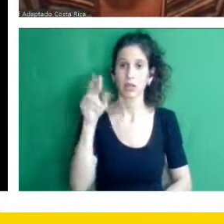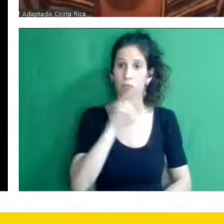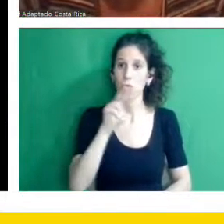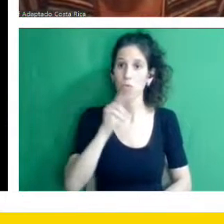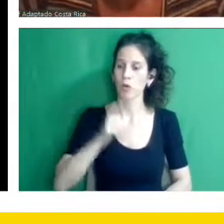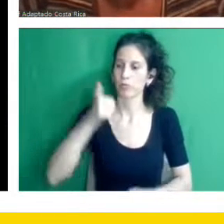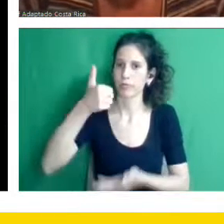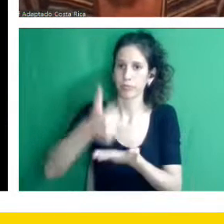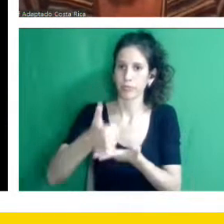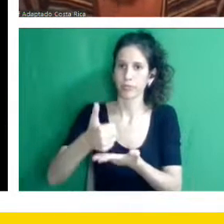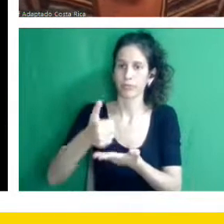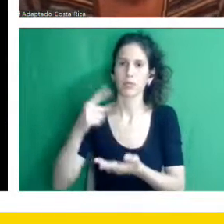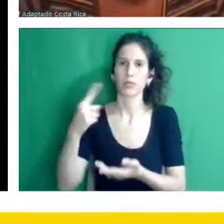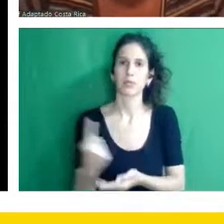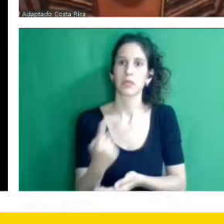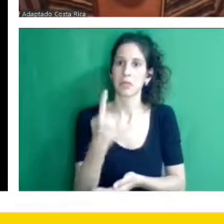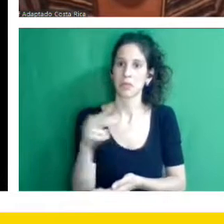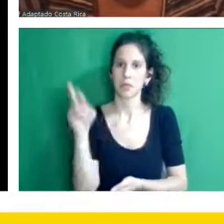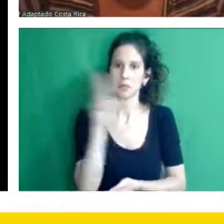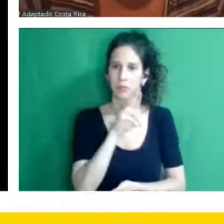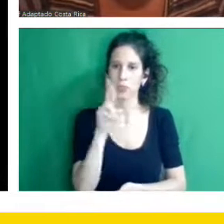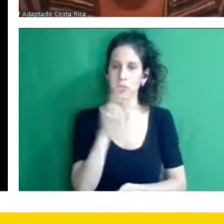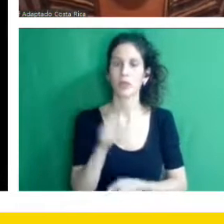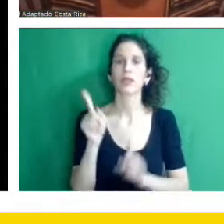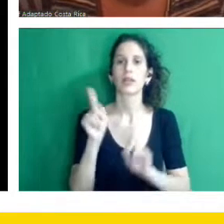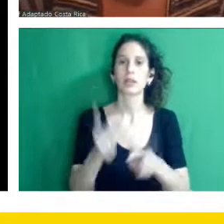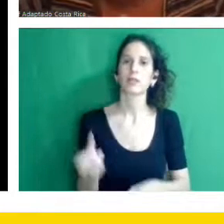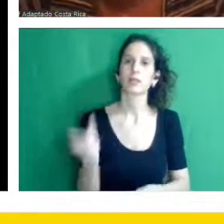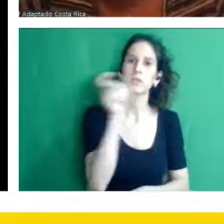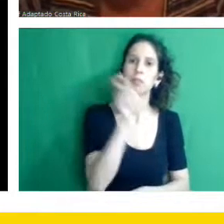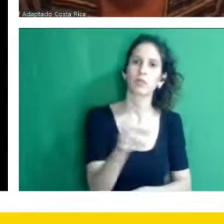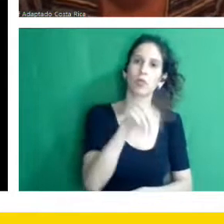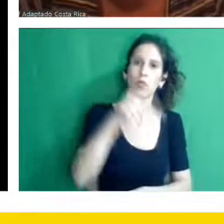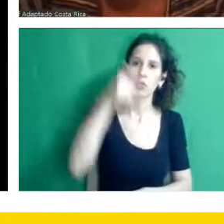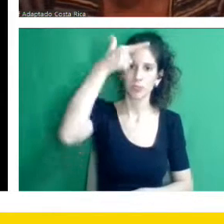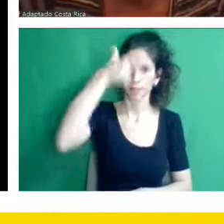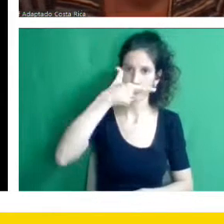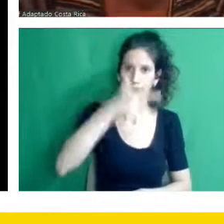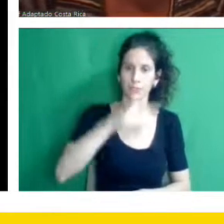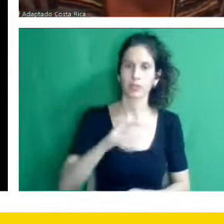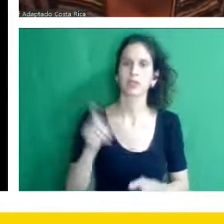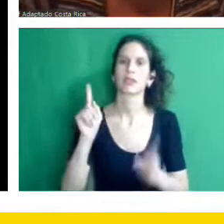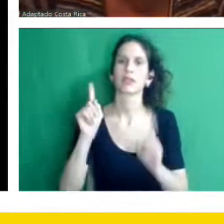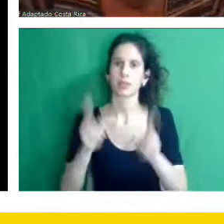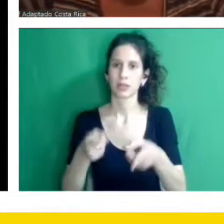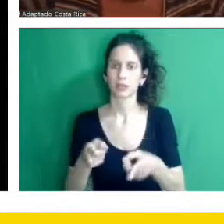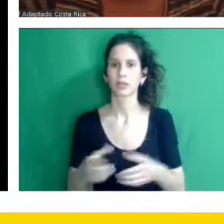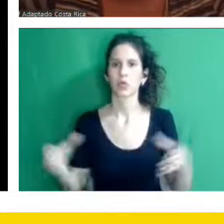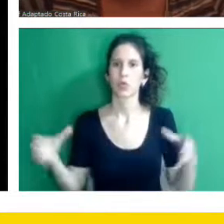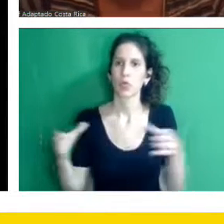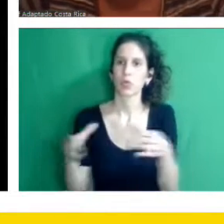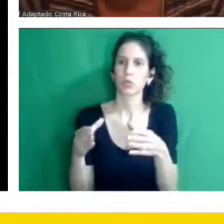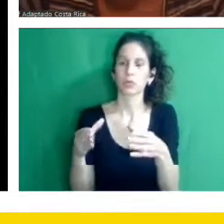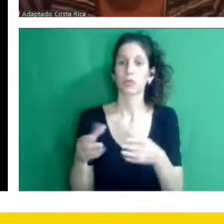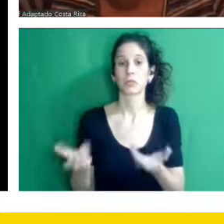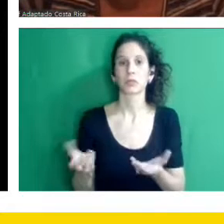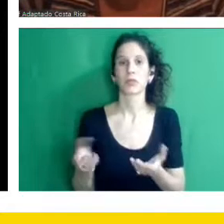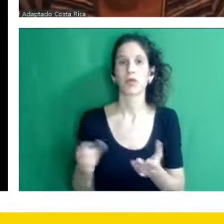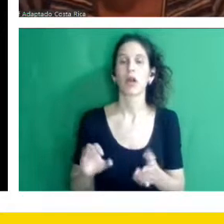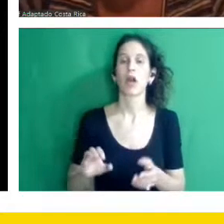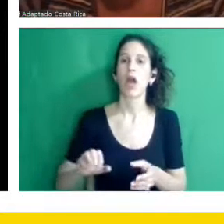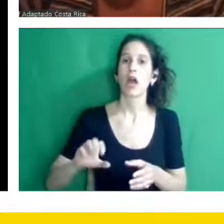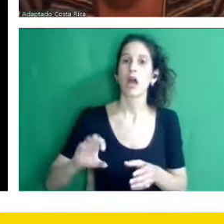mujer. Todos estos años, pues no recuerdo las posiciones exactas, pero siempre nos ha ido bastante bien. Costa Rica tiene